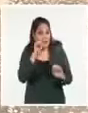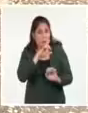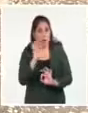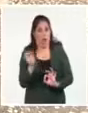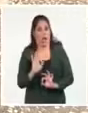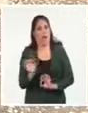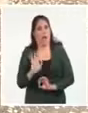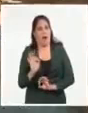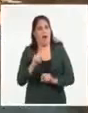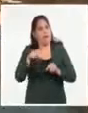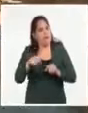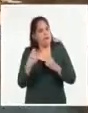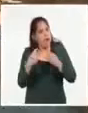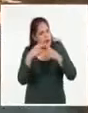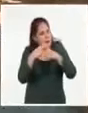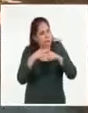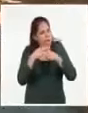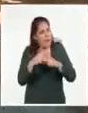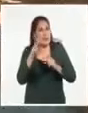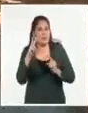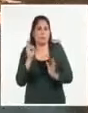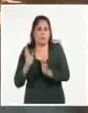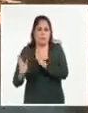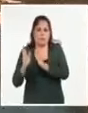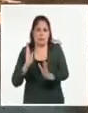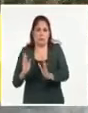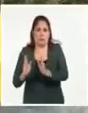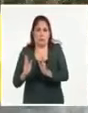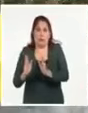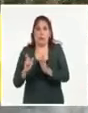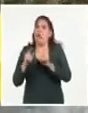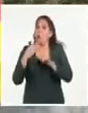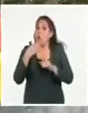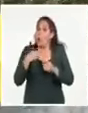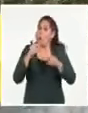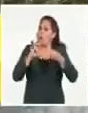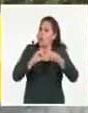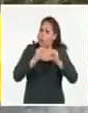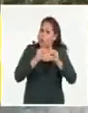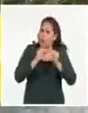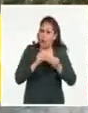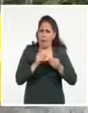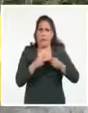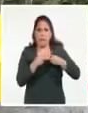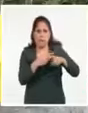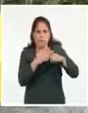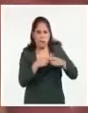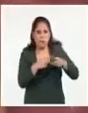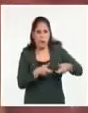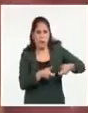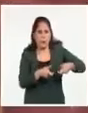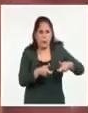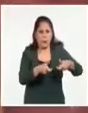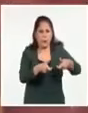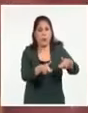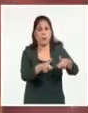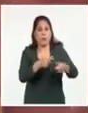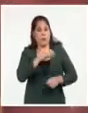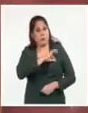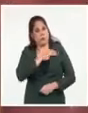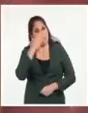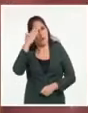concluido. Resta por ejecutar la segunda etapa con obras de rehabilitación y de hidrometría. Estamos agradecidos